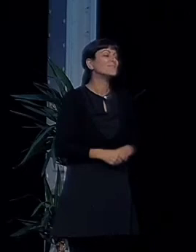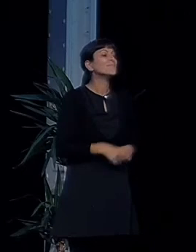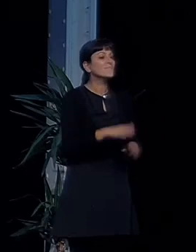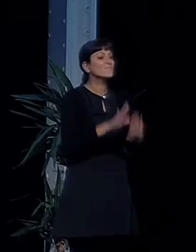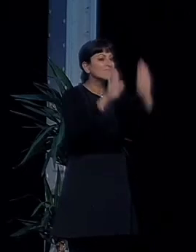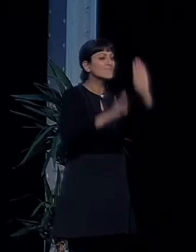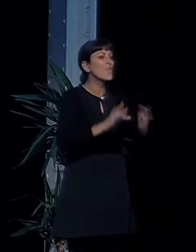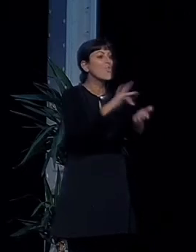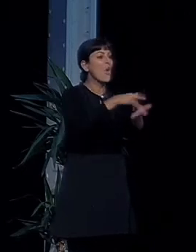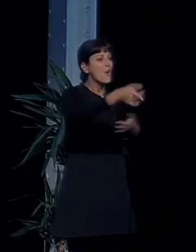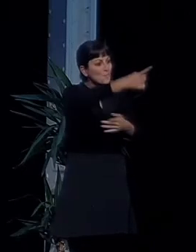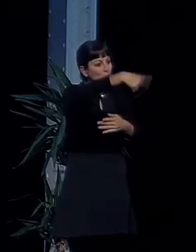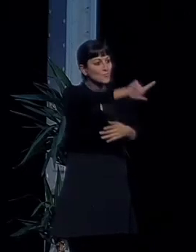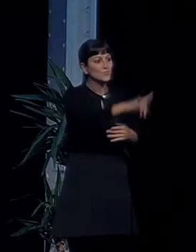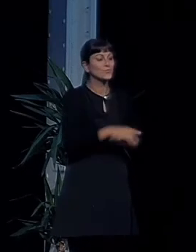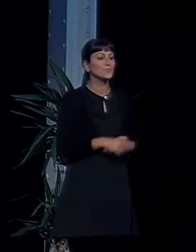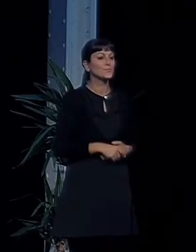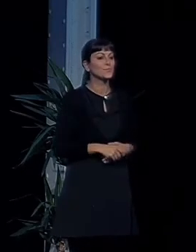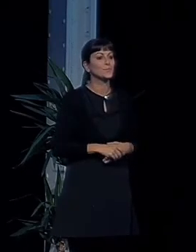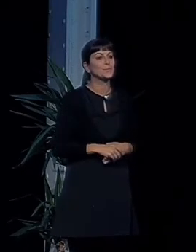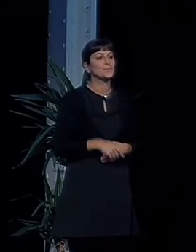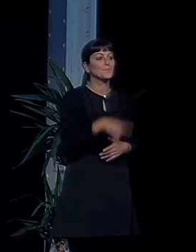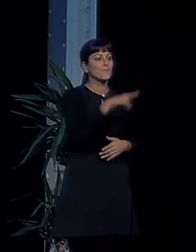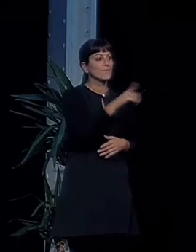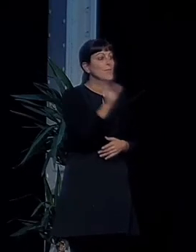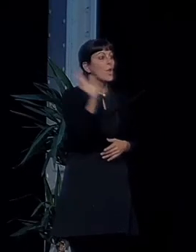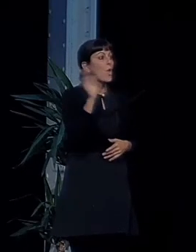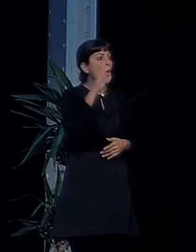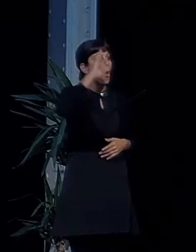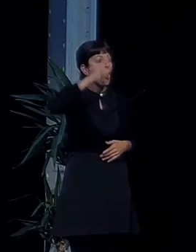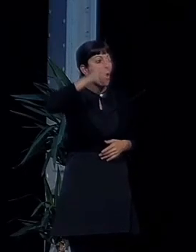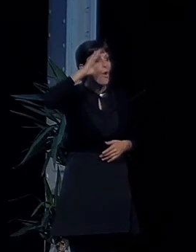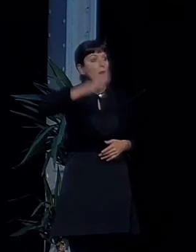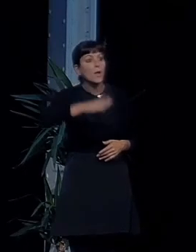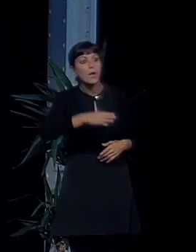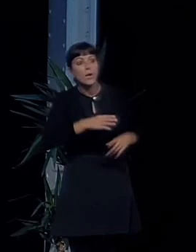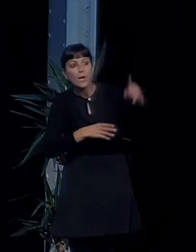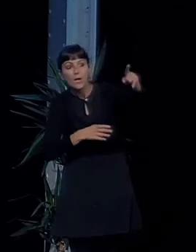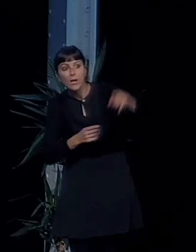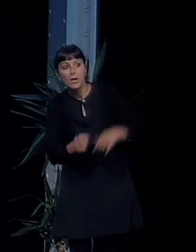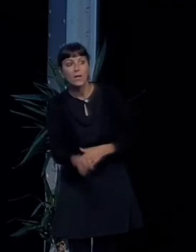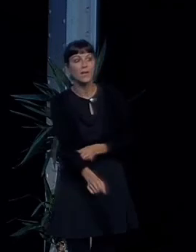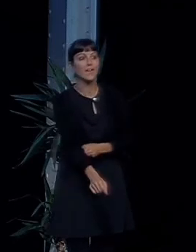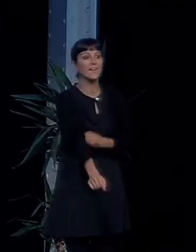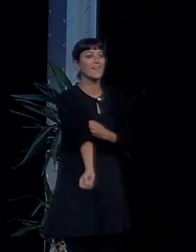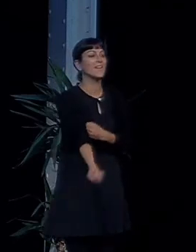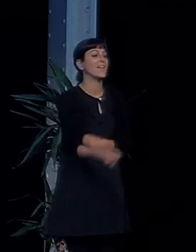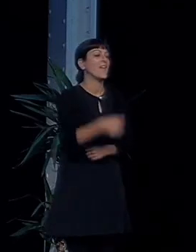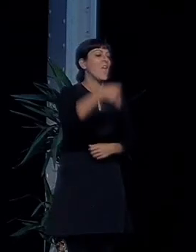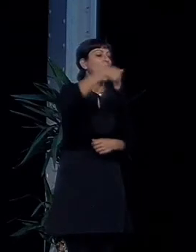la palabra vosotras. Hola, hola. Sí. Hola. Nerea, t'estimem. Soc la Montse. Hola, Montse.